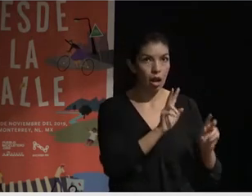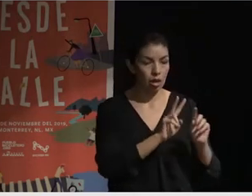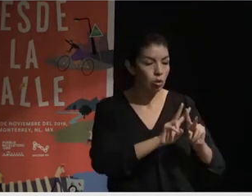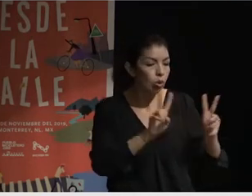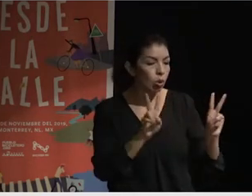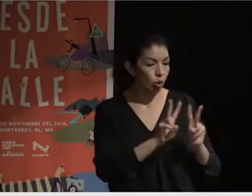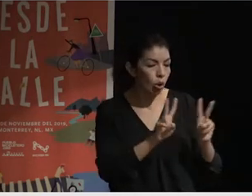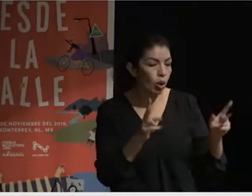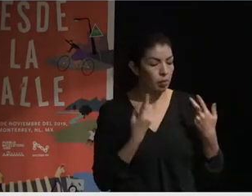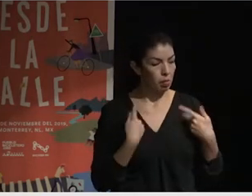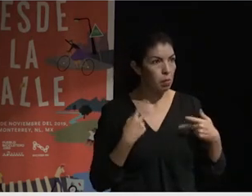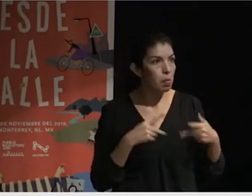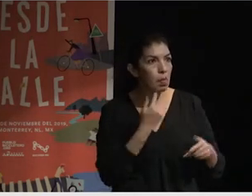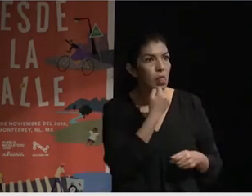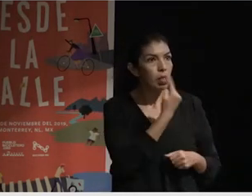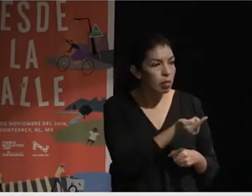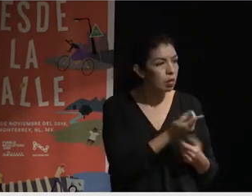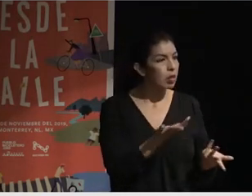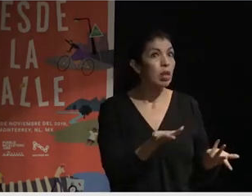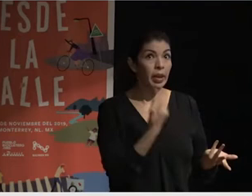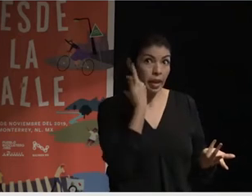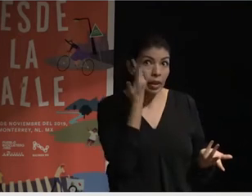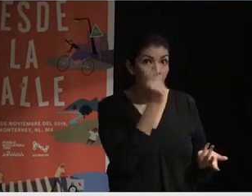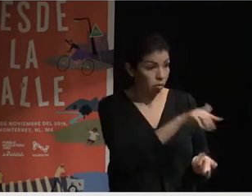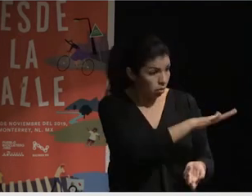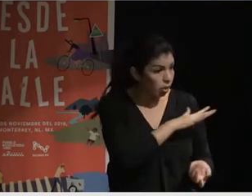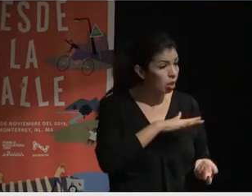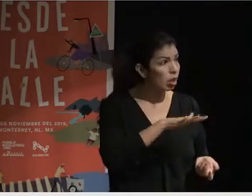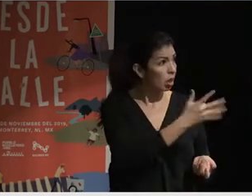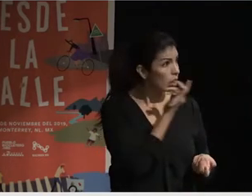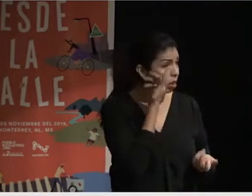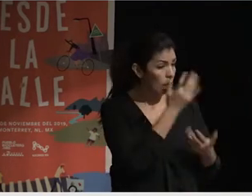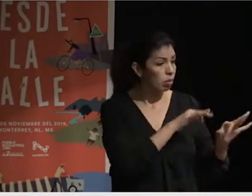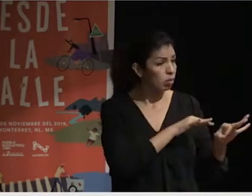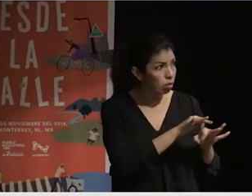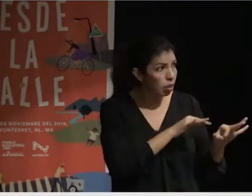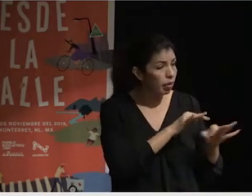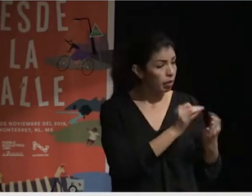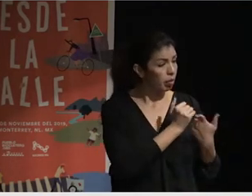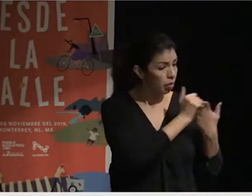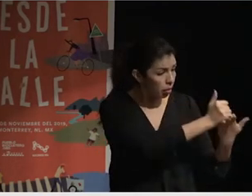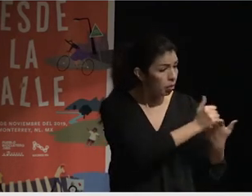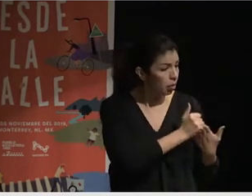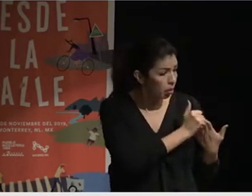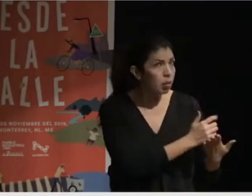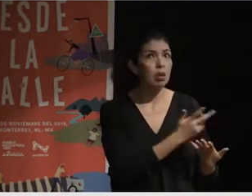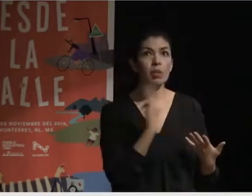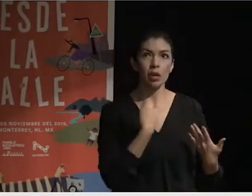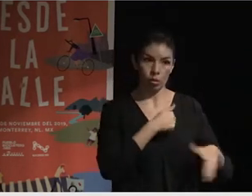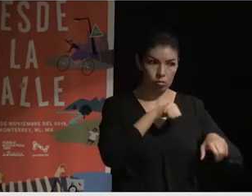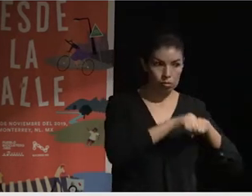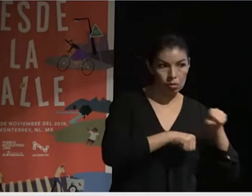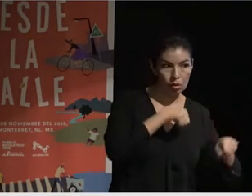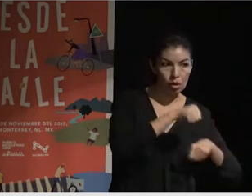del espacio, nos queremos reunir con ustedes y trabajar esta otra parte, que sería pues intentar de incidir tal cual en las